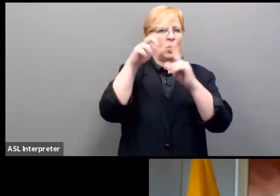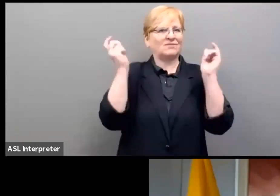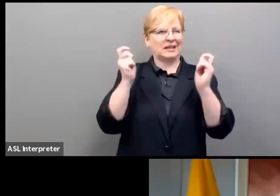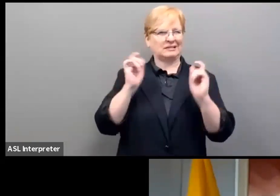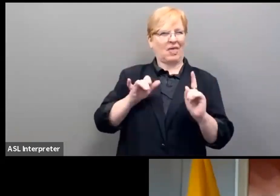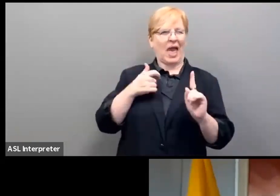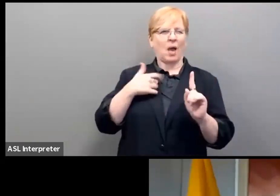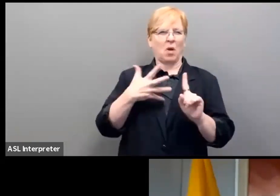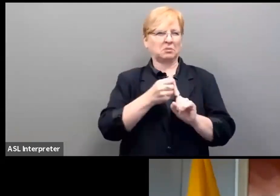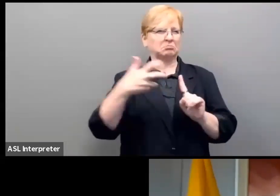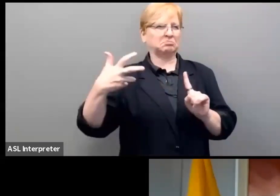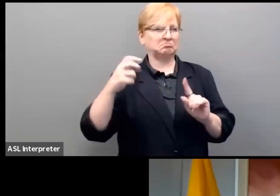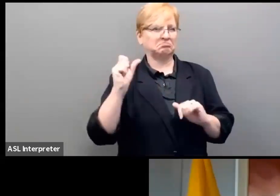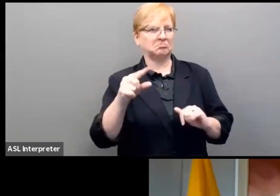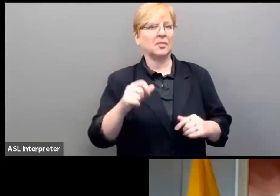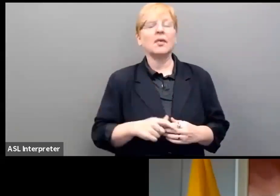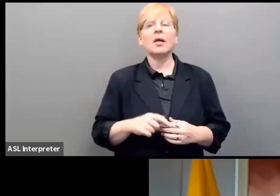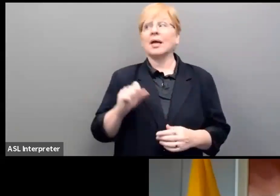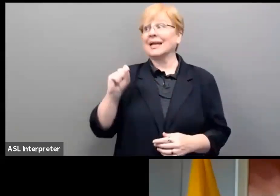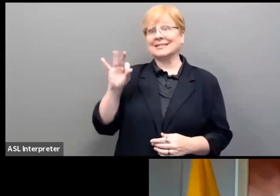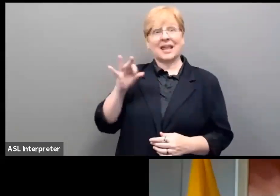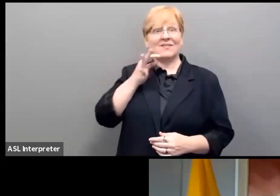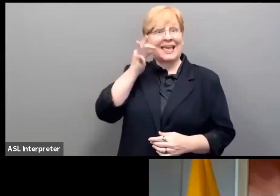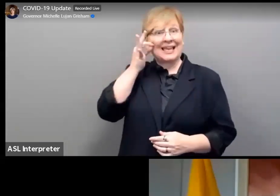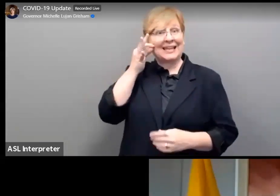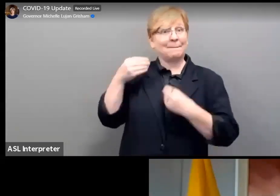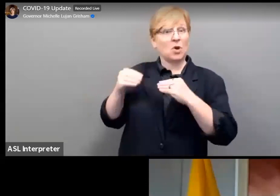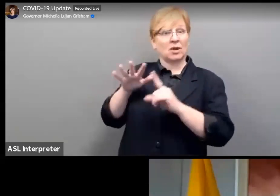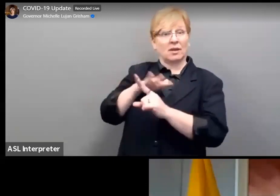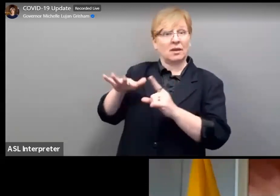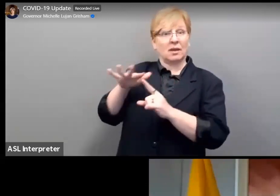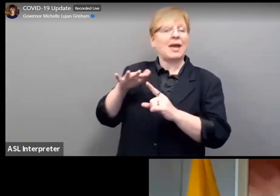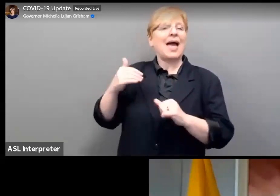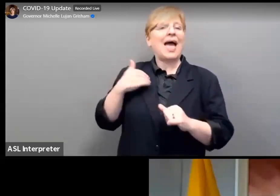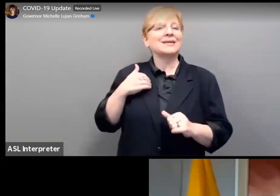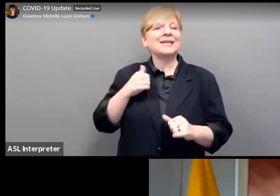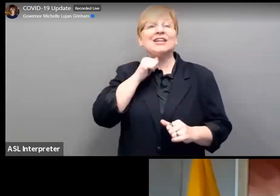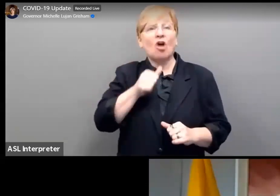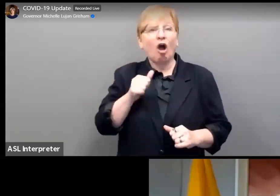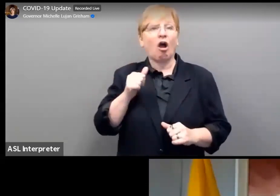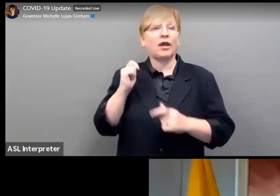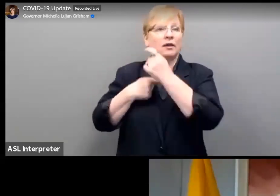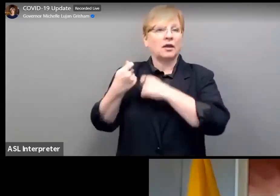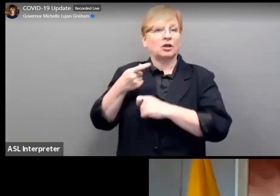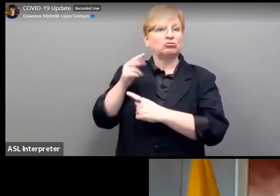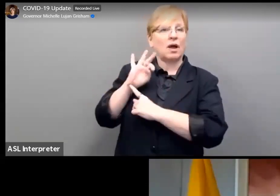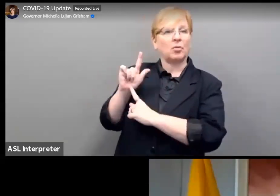gente, los hemos transferido fuera del estado. Creo que 55, 45 personas.